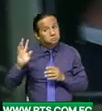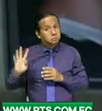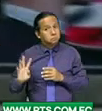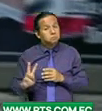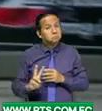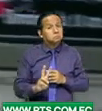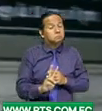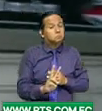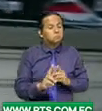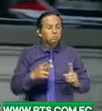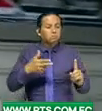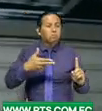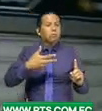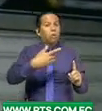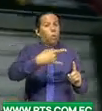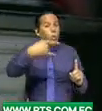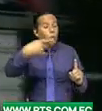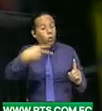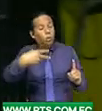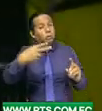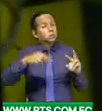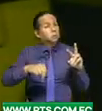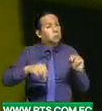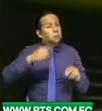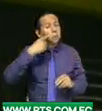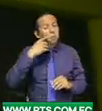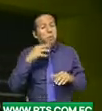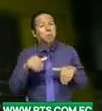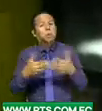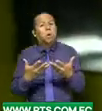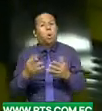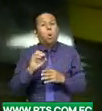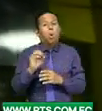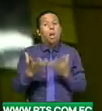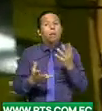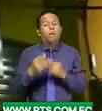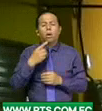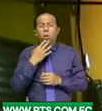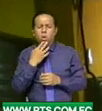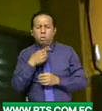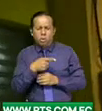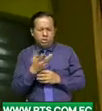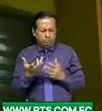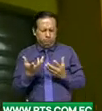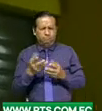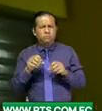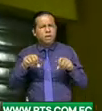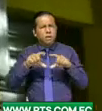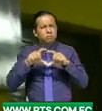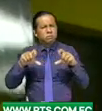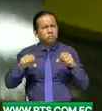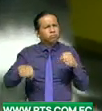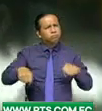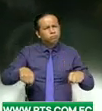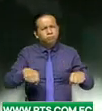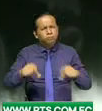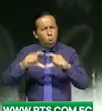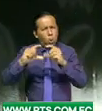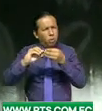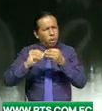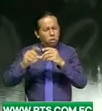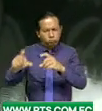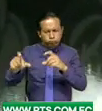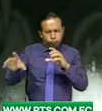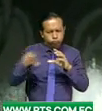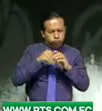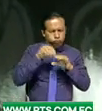personas peligrosas o si tienen algún tipo de identificación en cuanto a la motocicleta en la que se movilizaban en lo